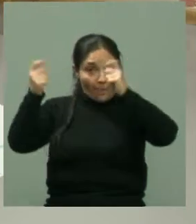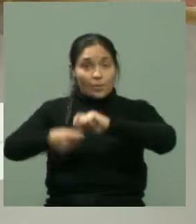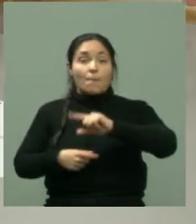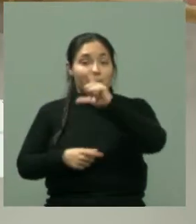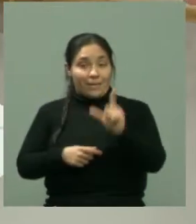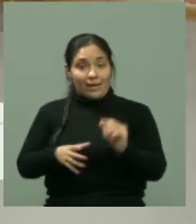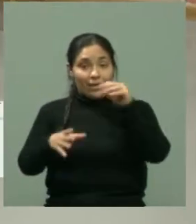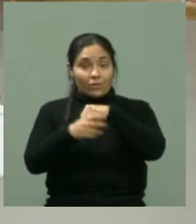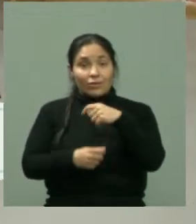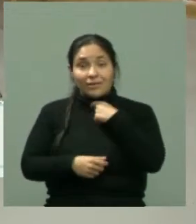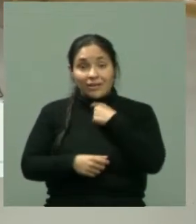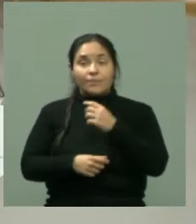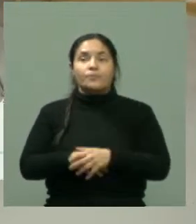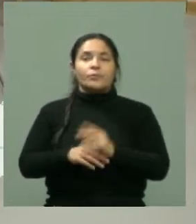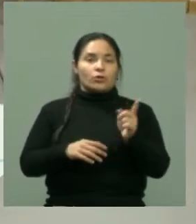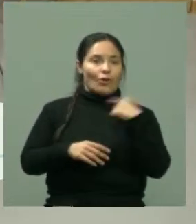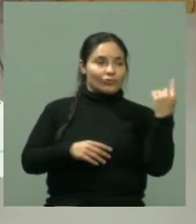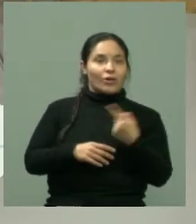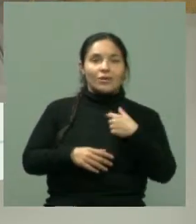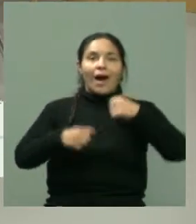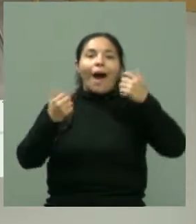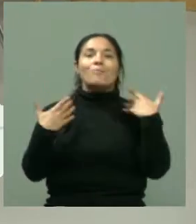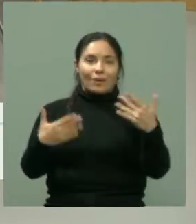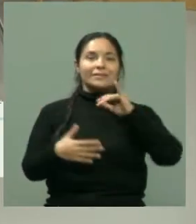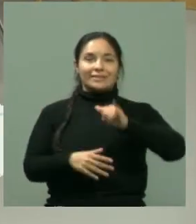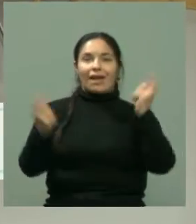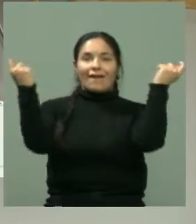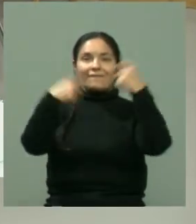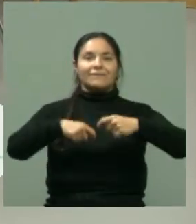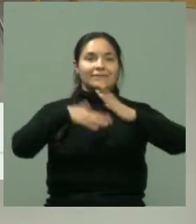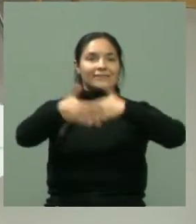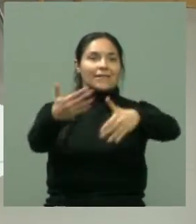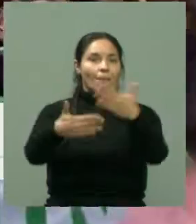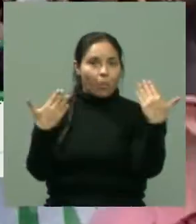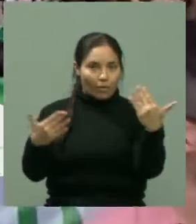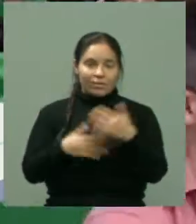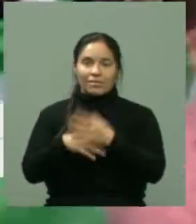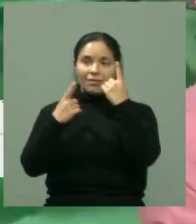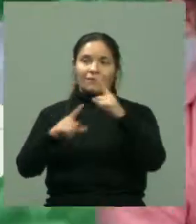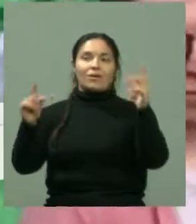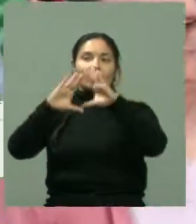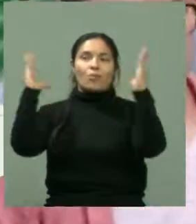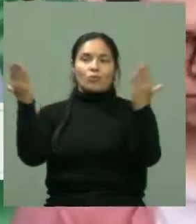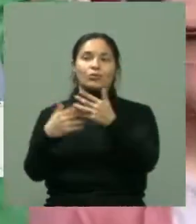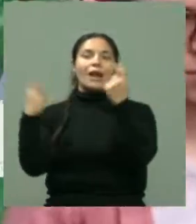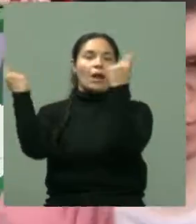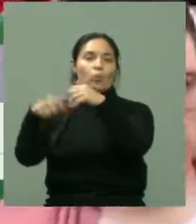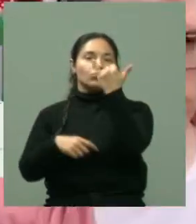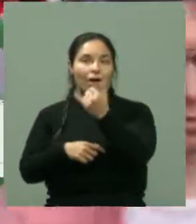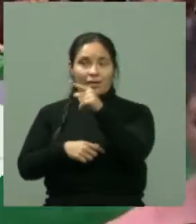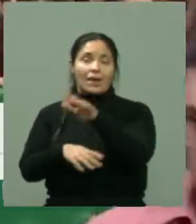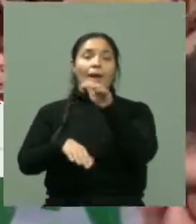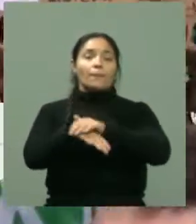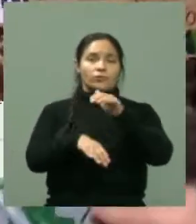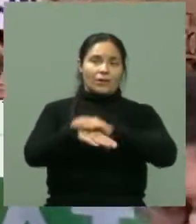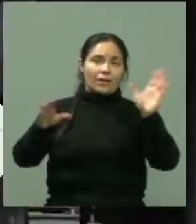país, nosotros no tenemos realmente los recursos económicos para poder hacerlos como lo tiene el norte global. Exacto. Entonces, si bien hay una responsabilidad